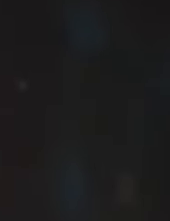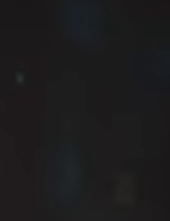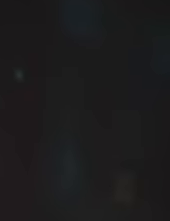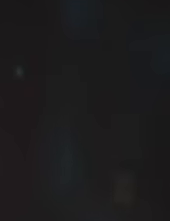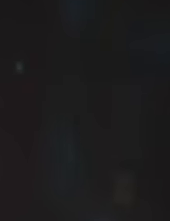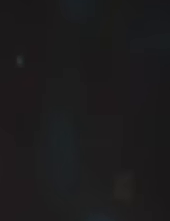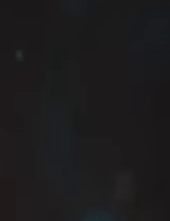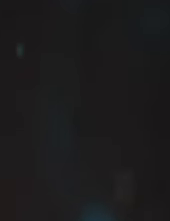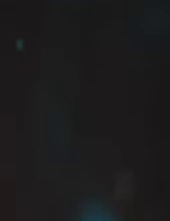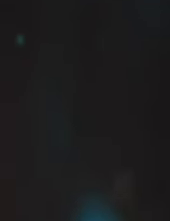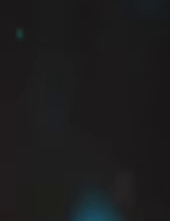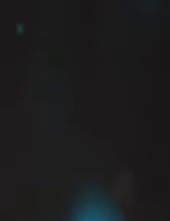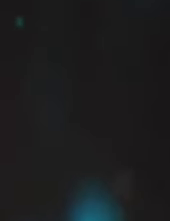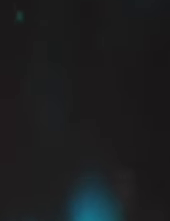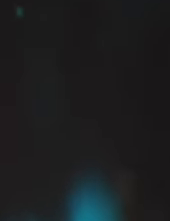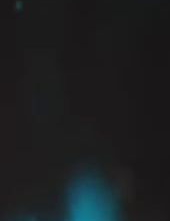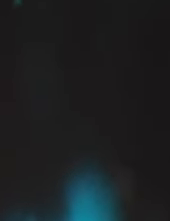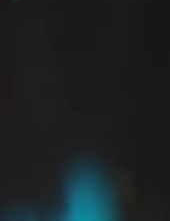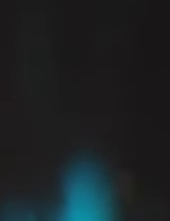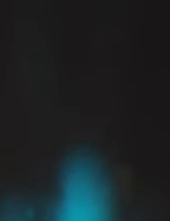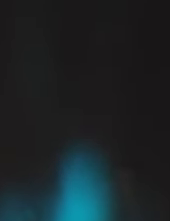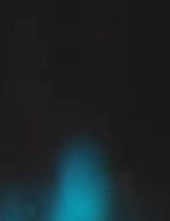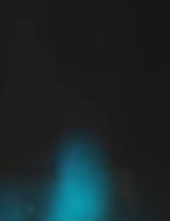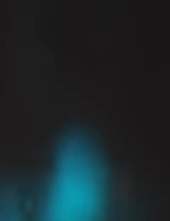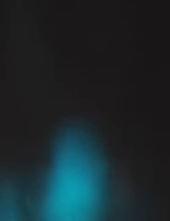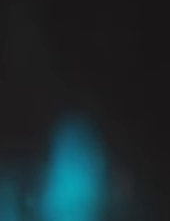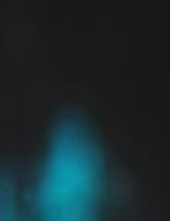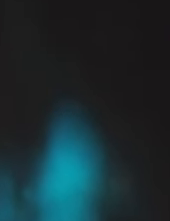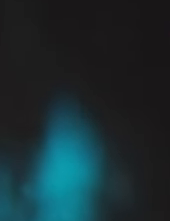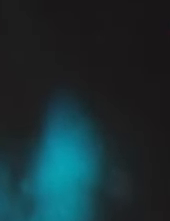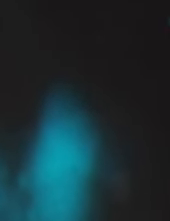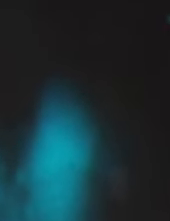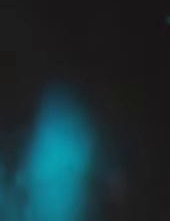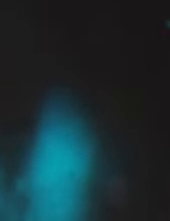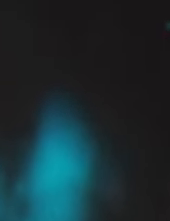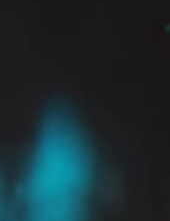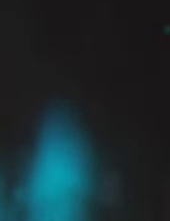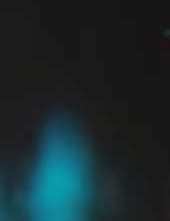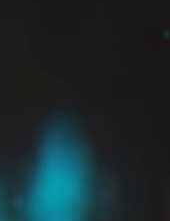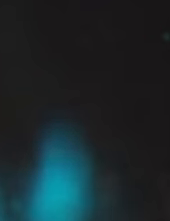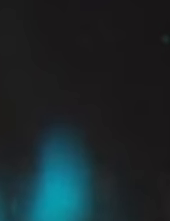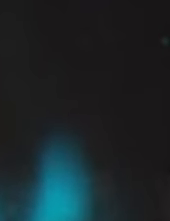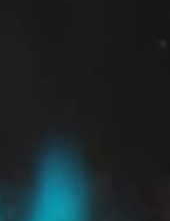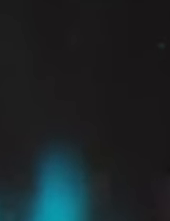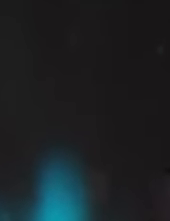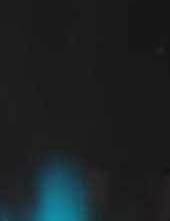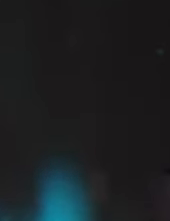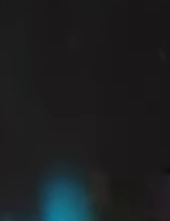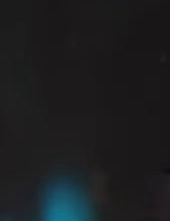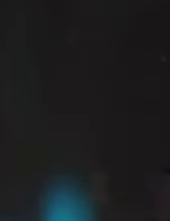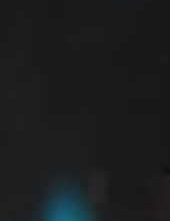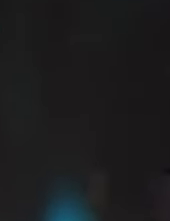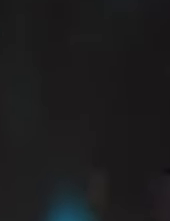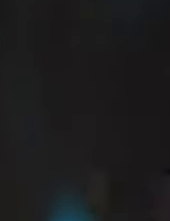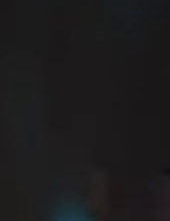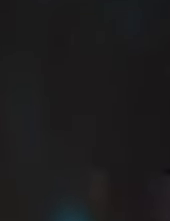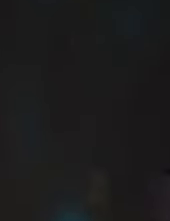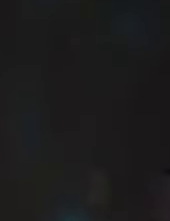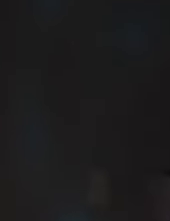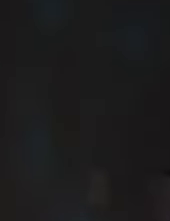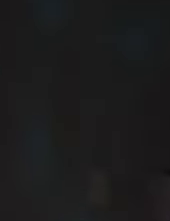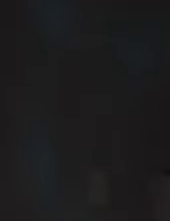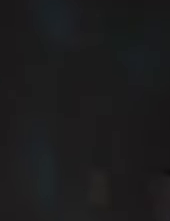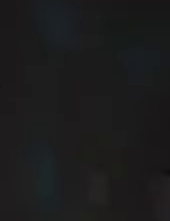en una técnica de senot trasplantes que son estos transplantes en que se ocupan tejidos o órganos de distintas especies eh en su caso